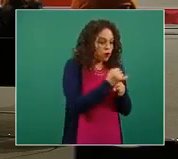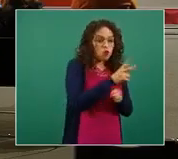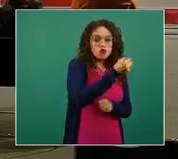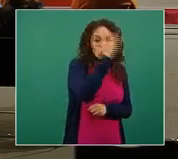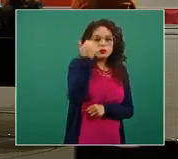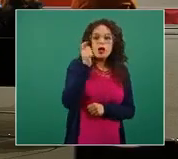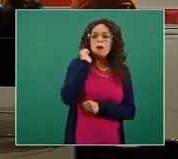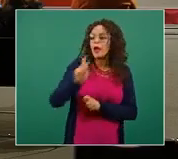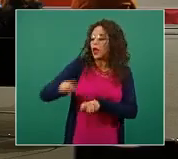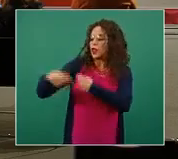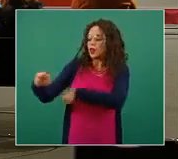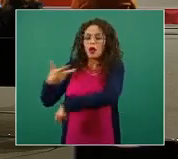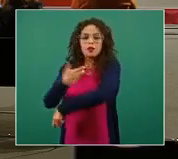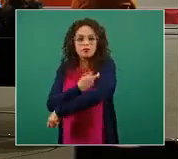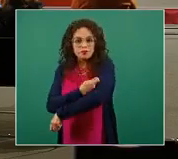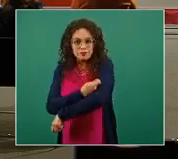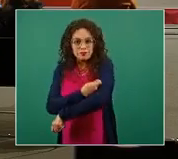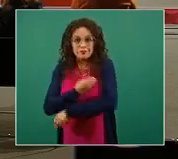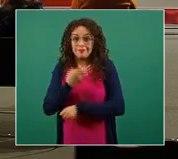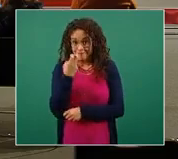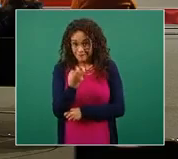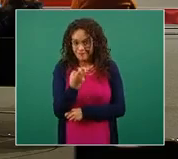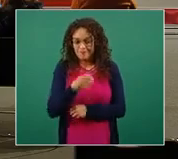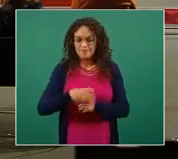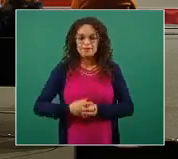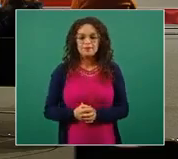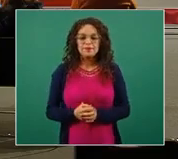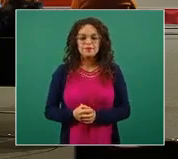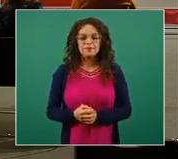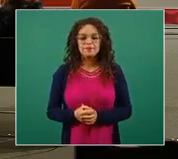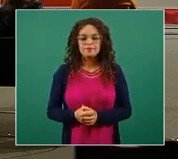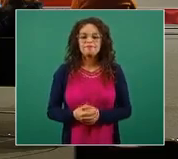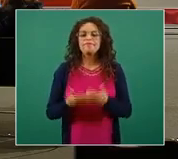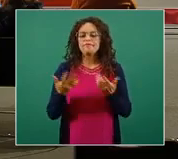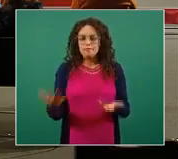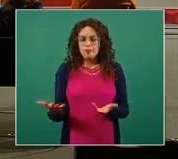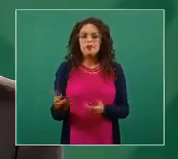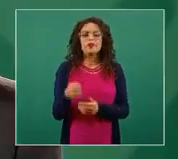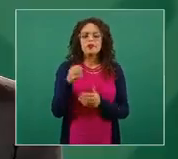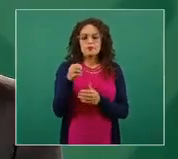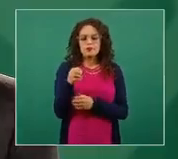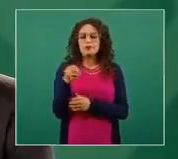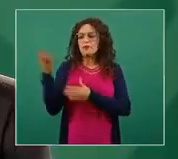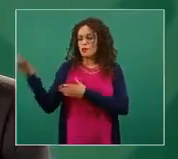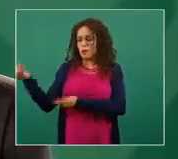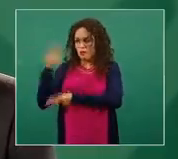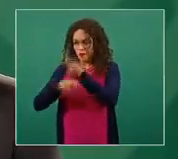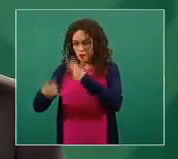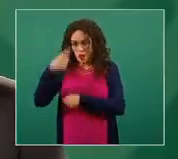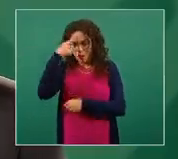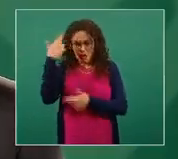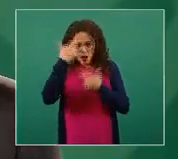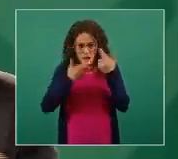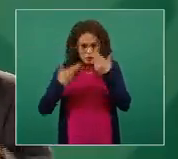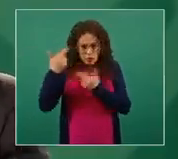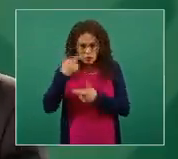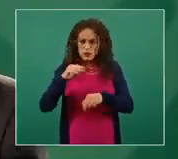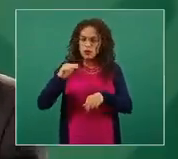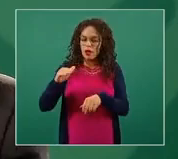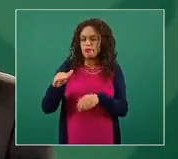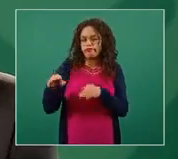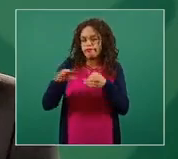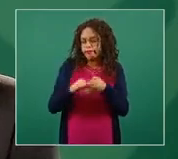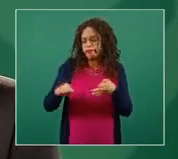seguimiento a libre evolución. Esto quiere decir, se les cita periódicamente, en algunos estudios es por teléfono, en otros es